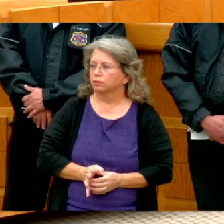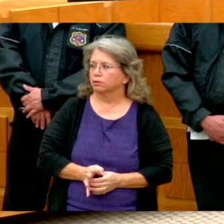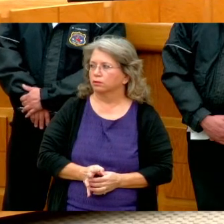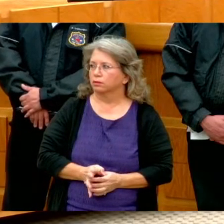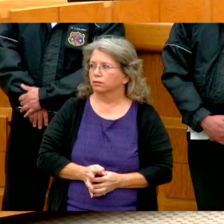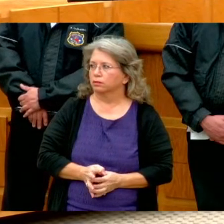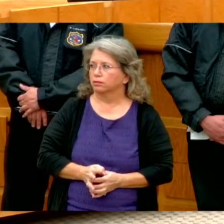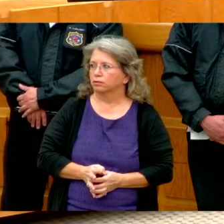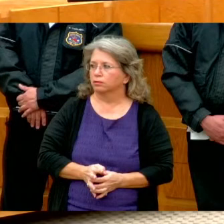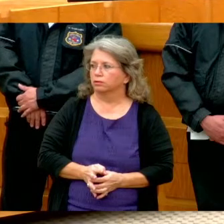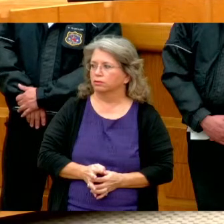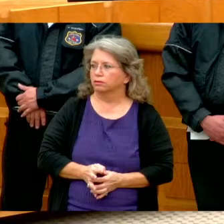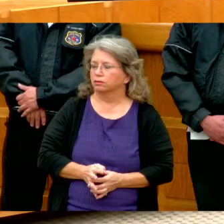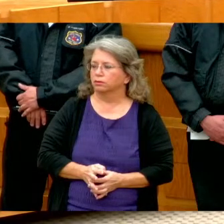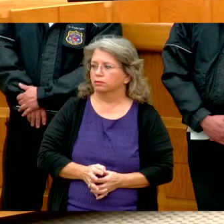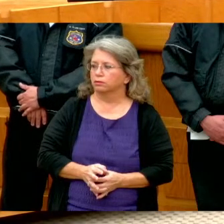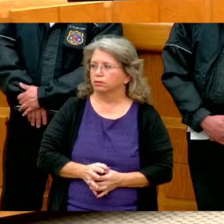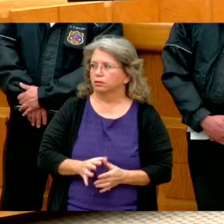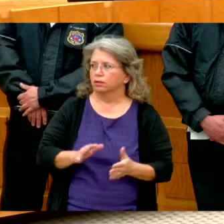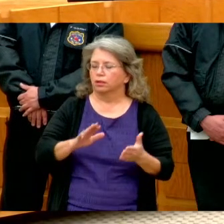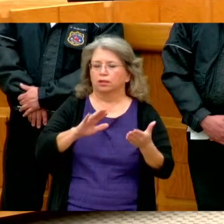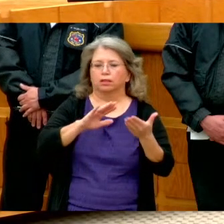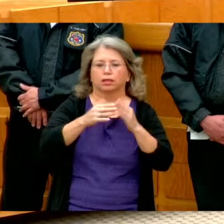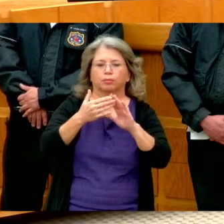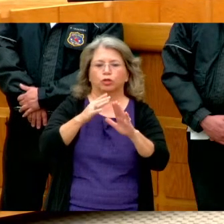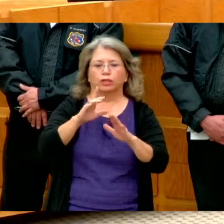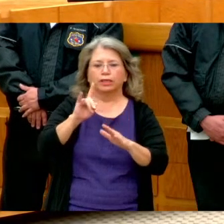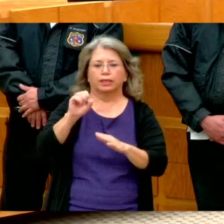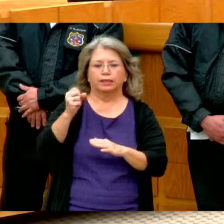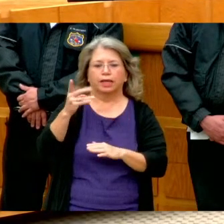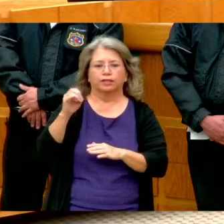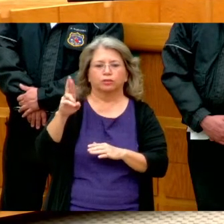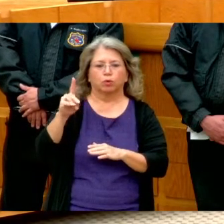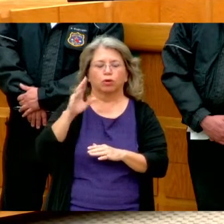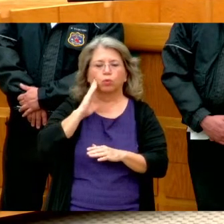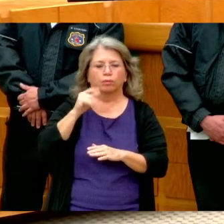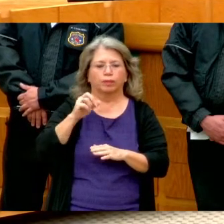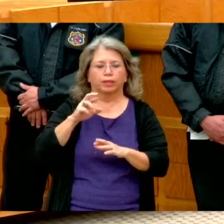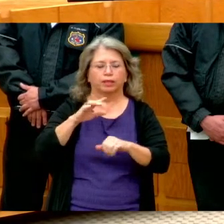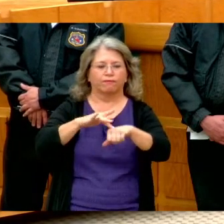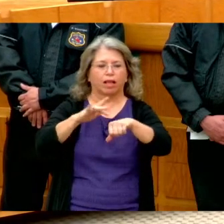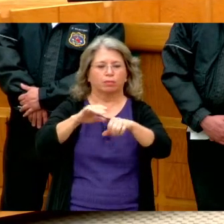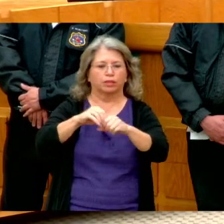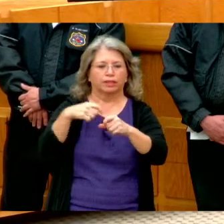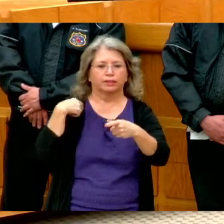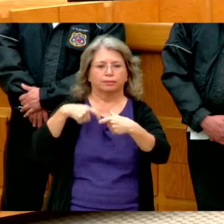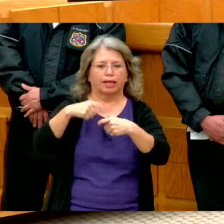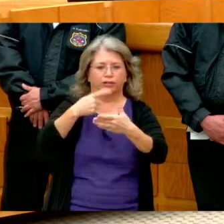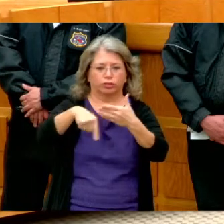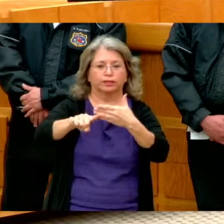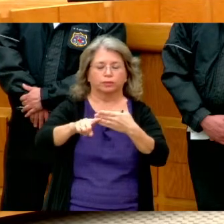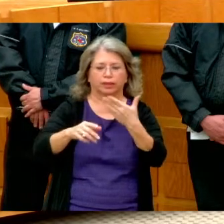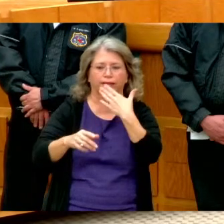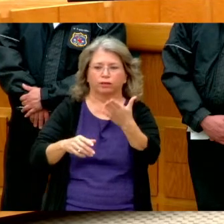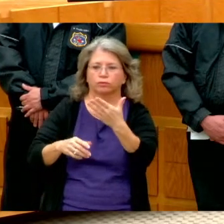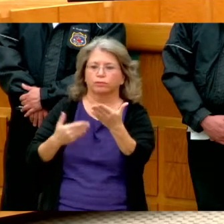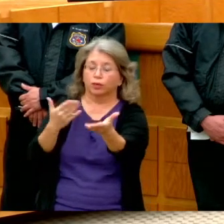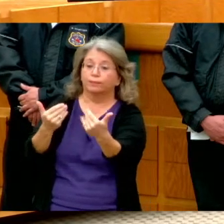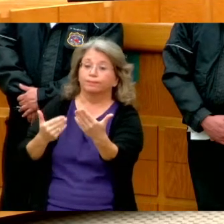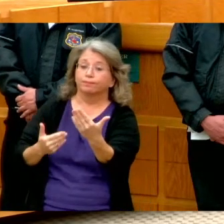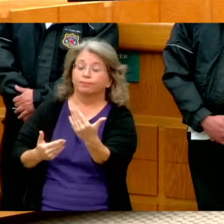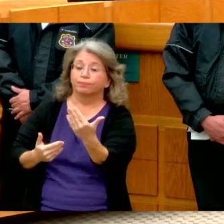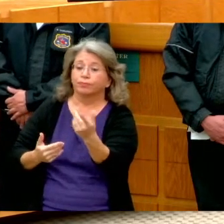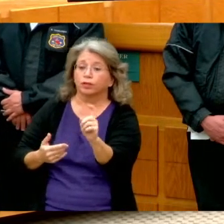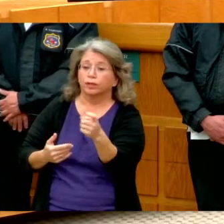menú en español. Community Disc Dashboard will be available in Spanish by next week. Thank you. Go ahead. Okay.